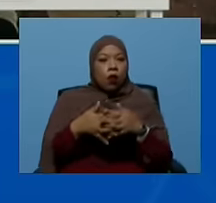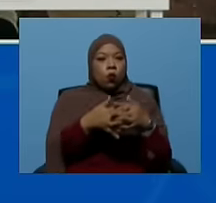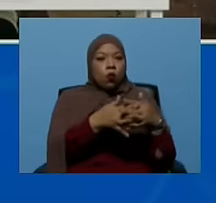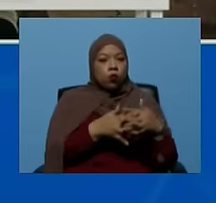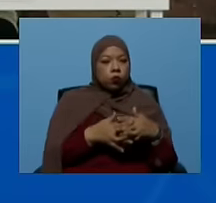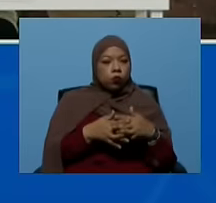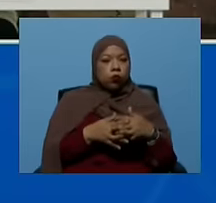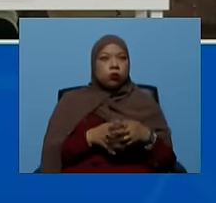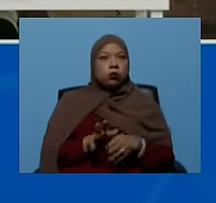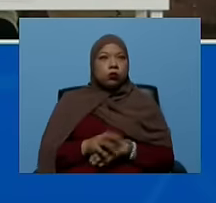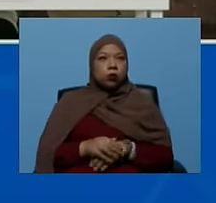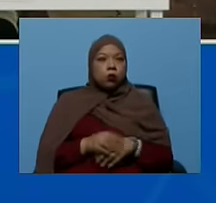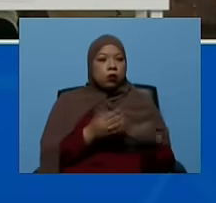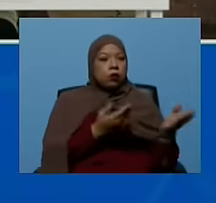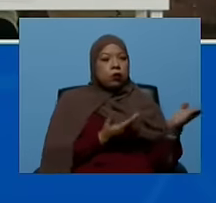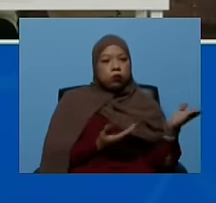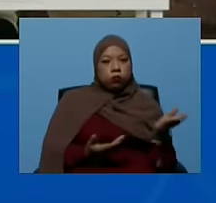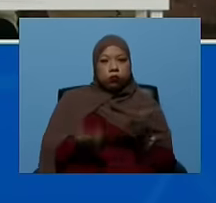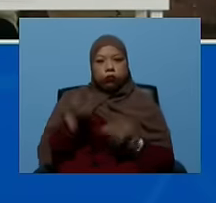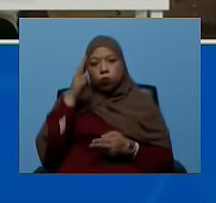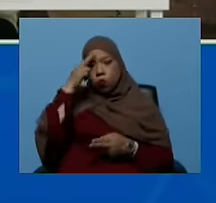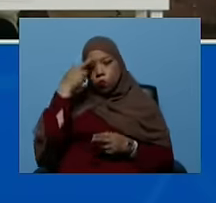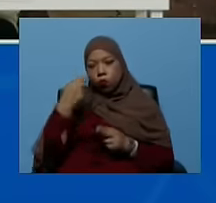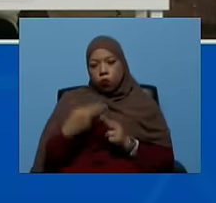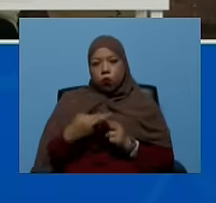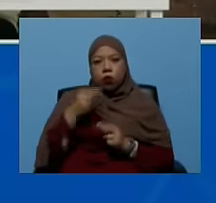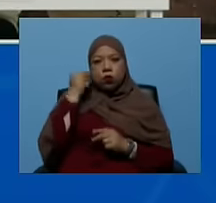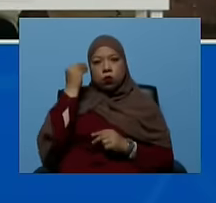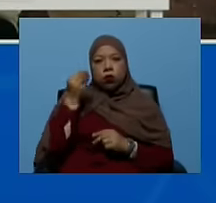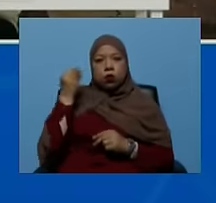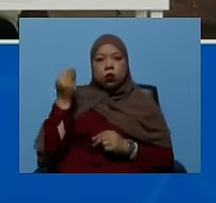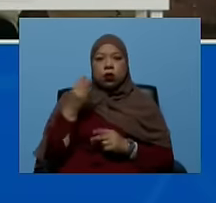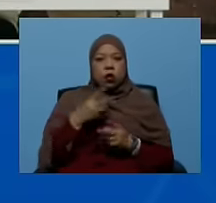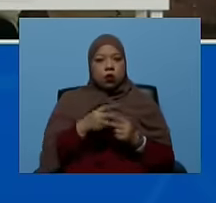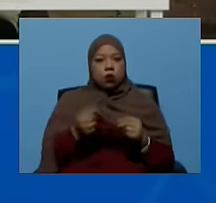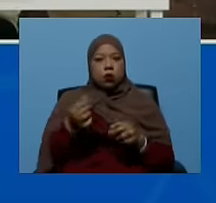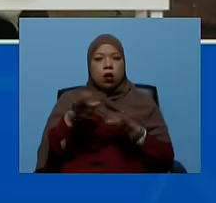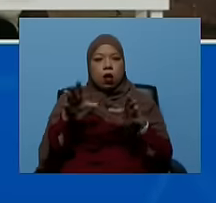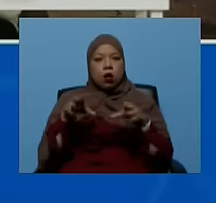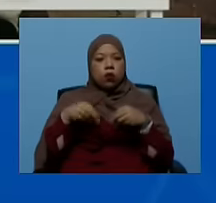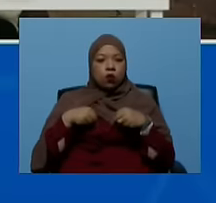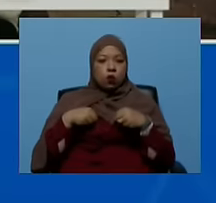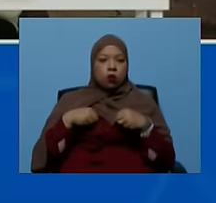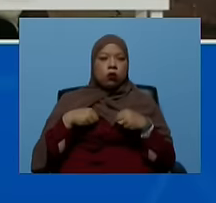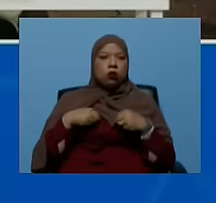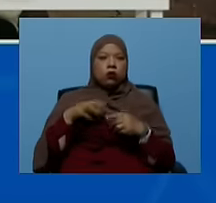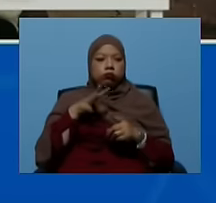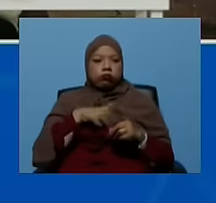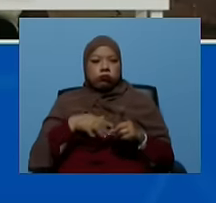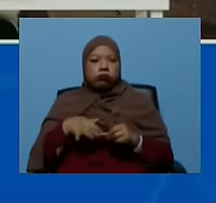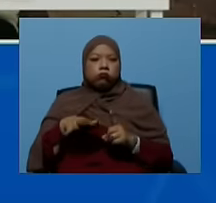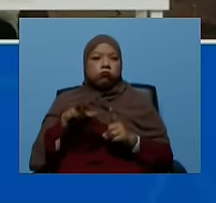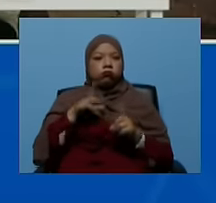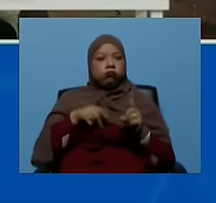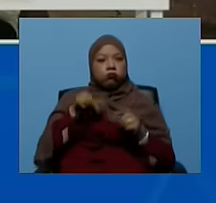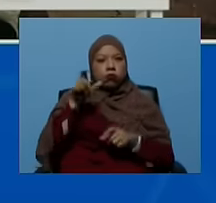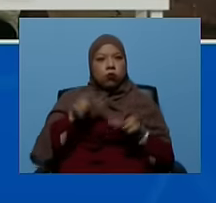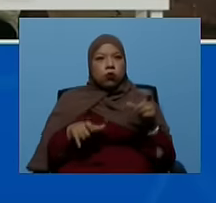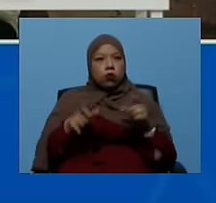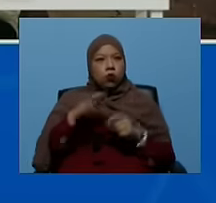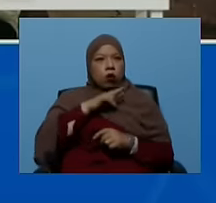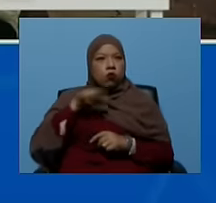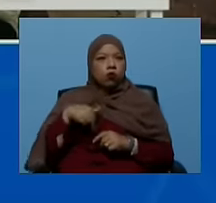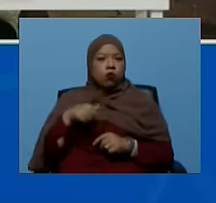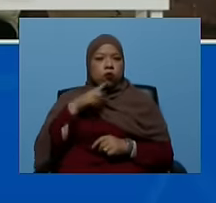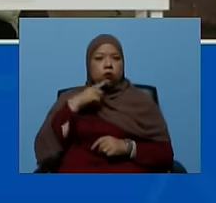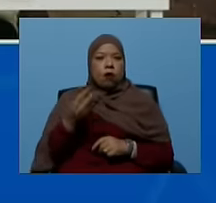Unidos lo recibieron con honores de estado creyendo que lo iban a aflojar porque los gringos no subestiman ellos creen que son superiores a